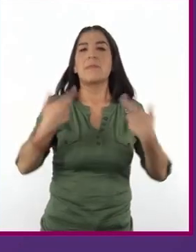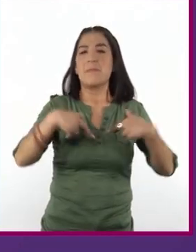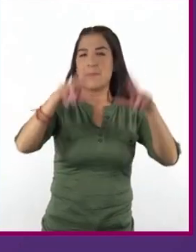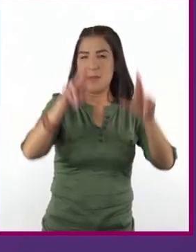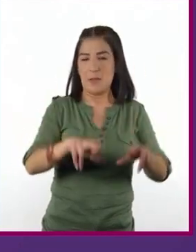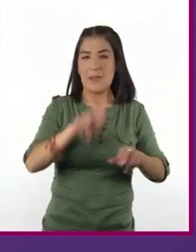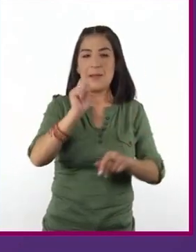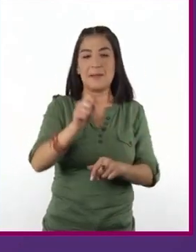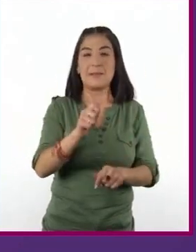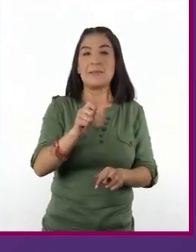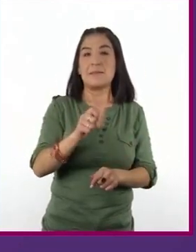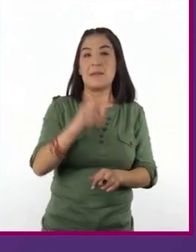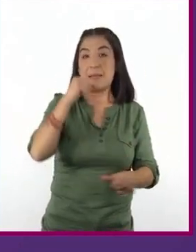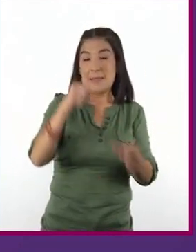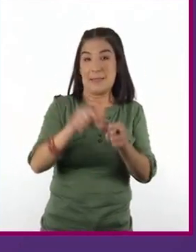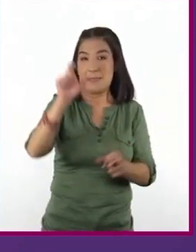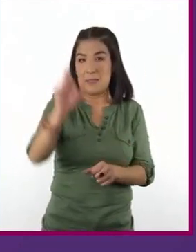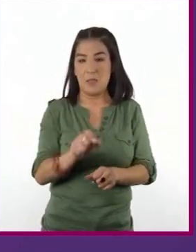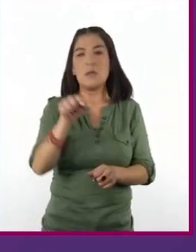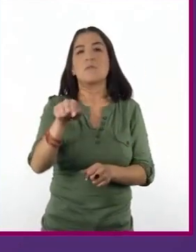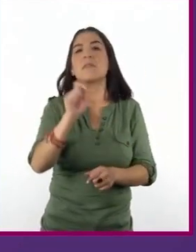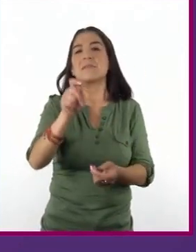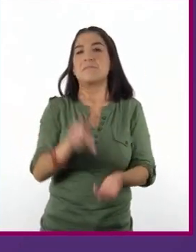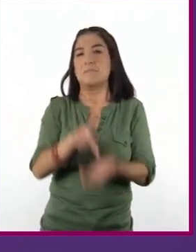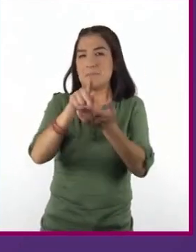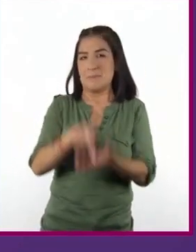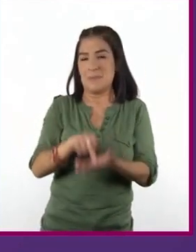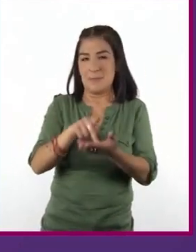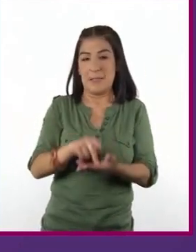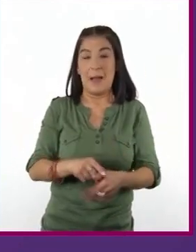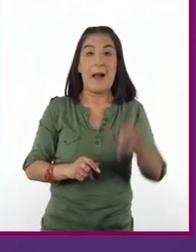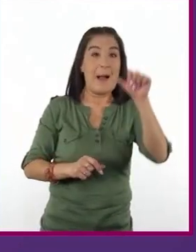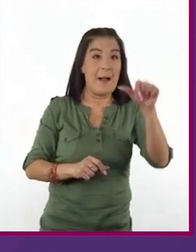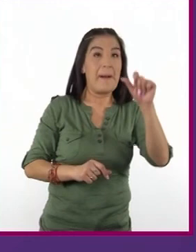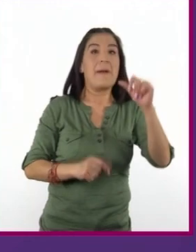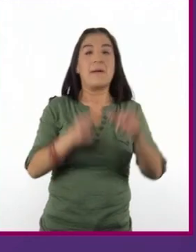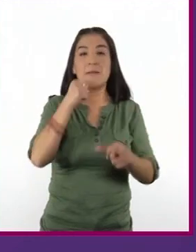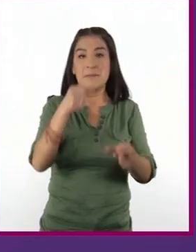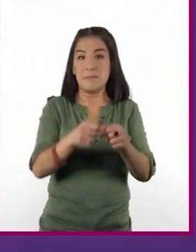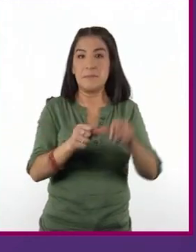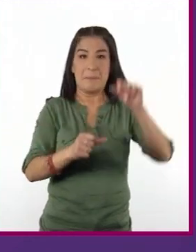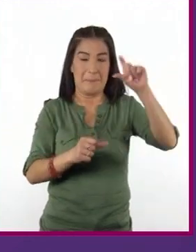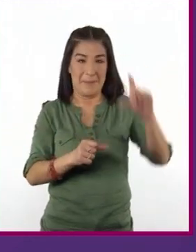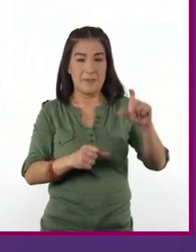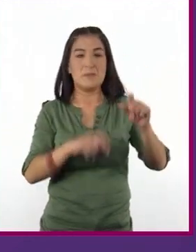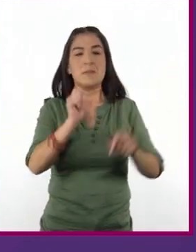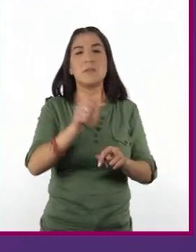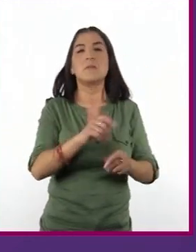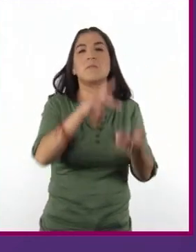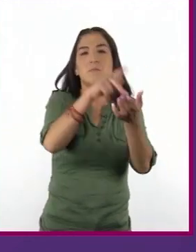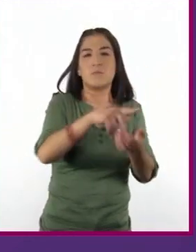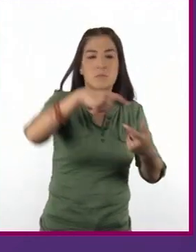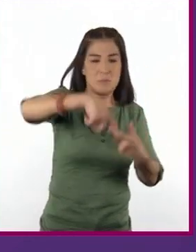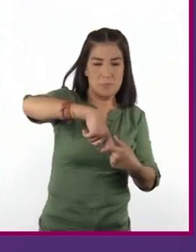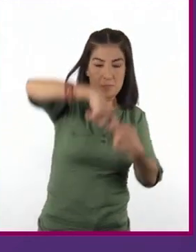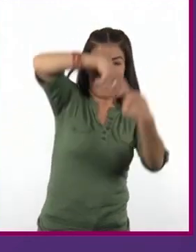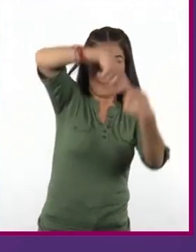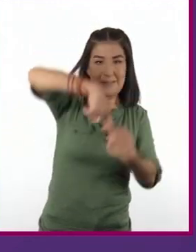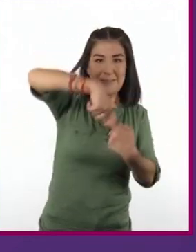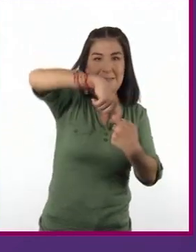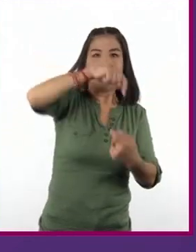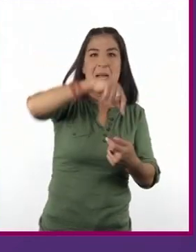Representemos a X como al peso en kilogramos y a A mayúscula como el aumento en la longitud del resorte por el efecto del